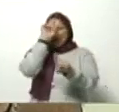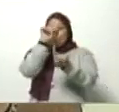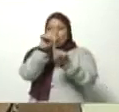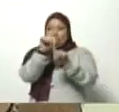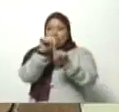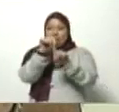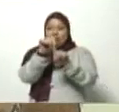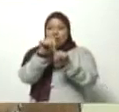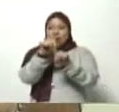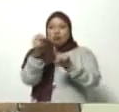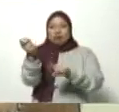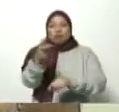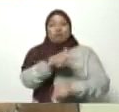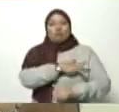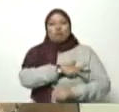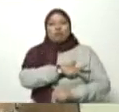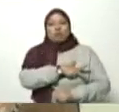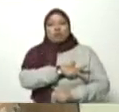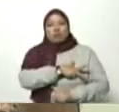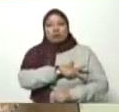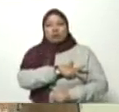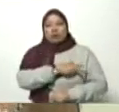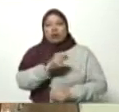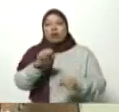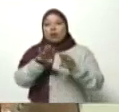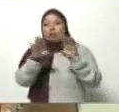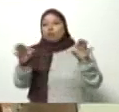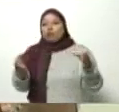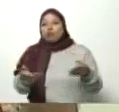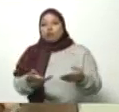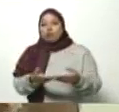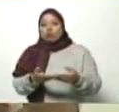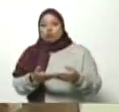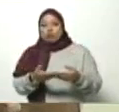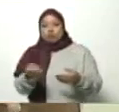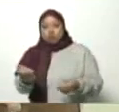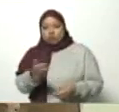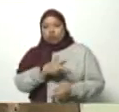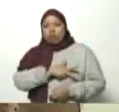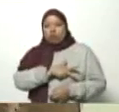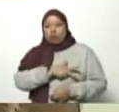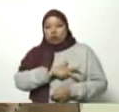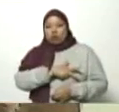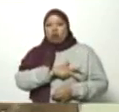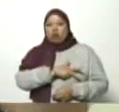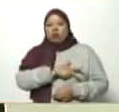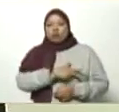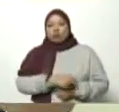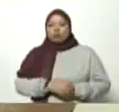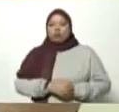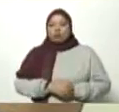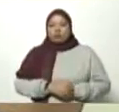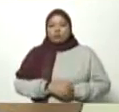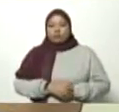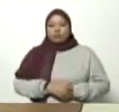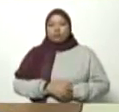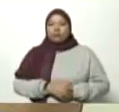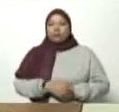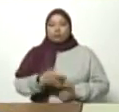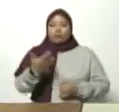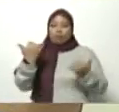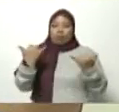Lula es garante, mira, Lula es un referente mundial, mundial. Por eso le cerraron el paso,